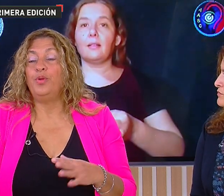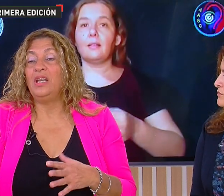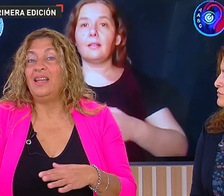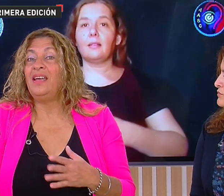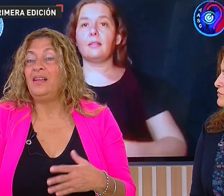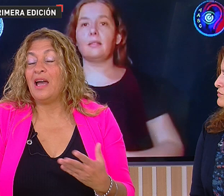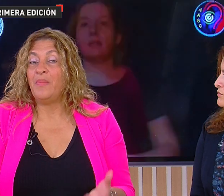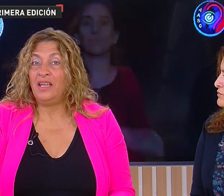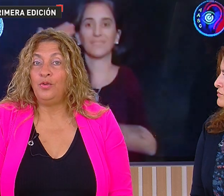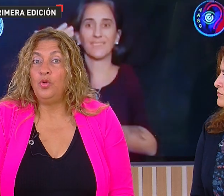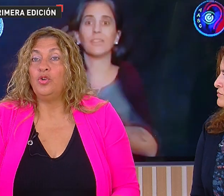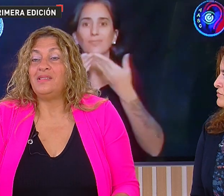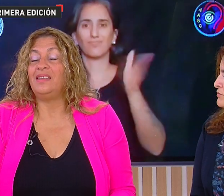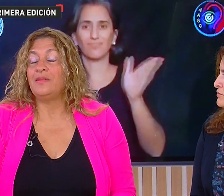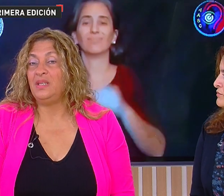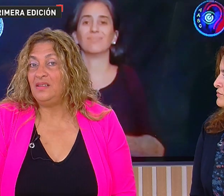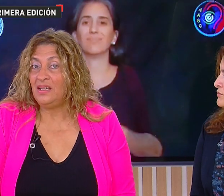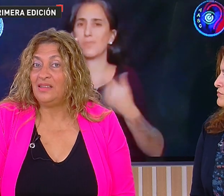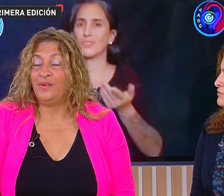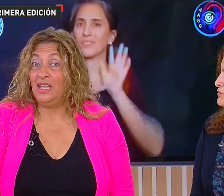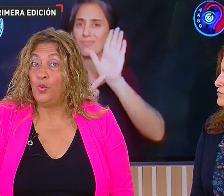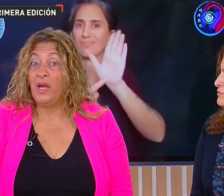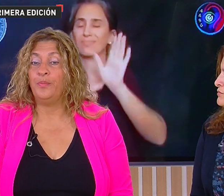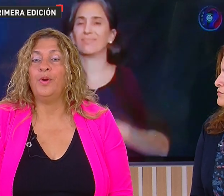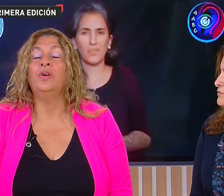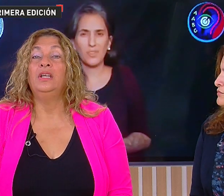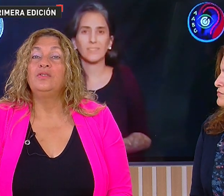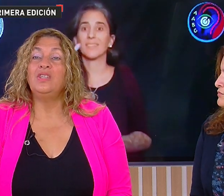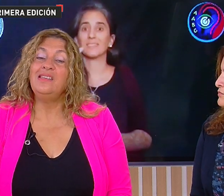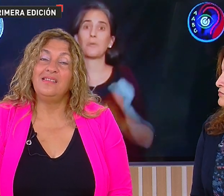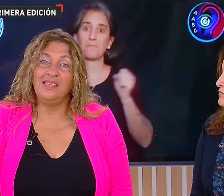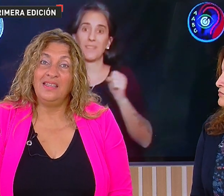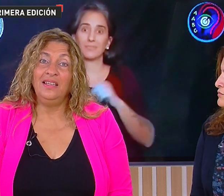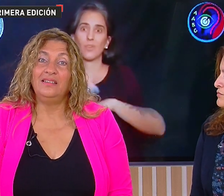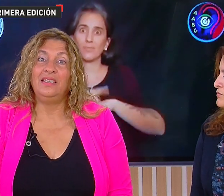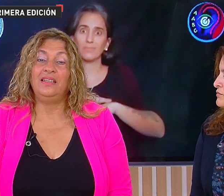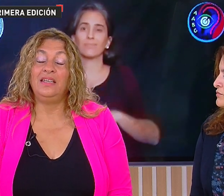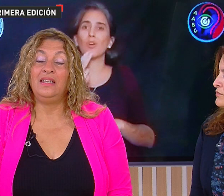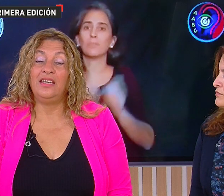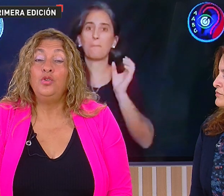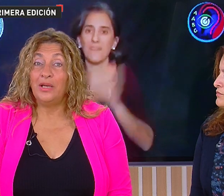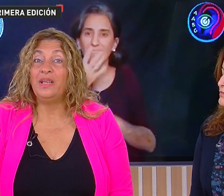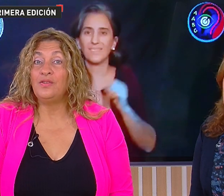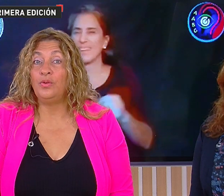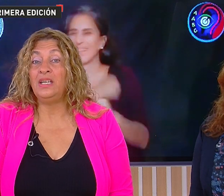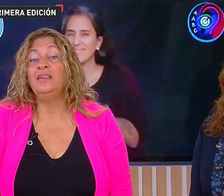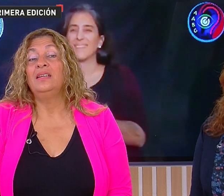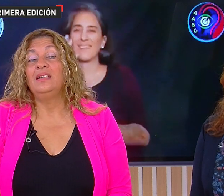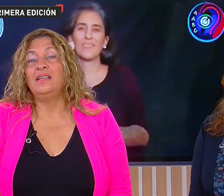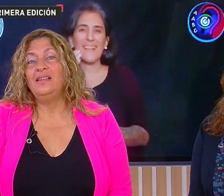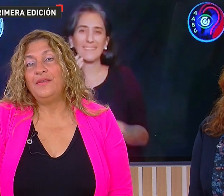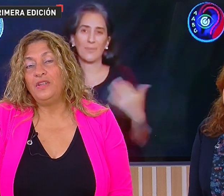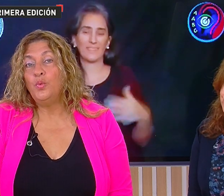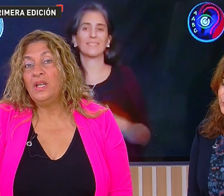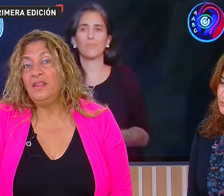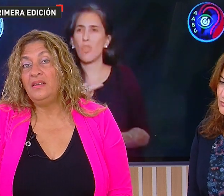desarrollar, poder leer las manos, lo que se transmite a través del cuerpo. Entonces necesita de otra persona,